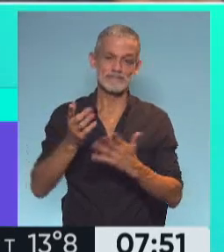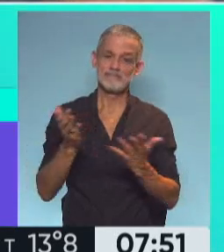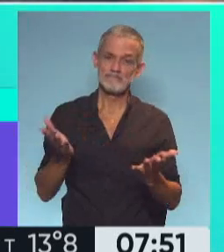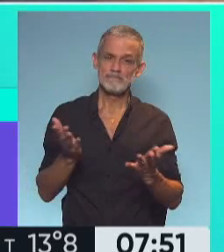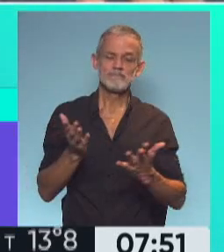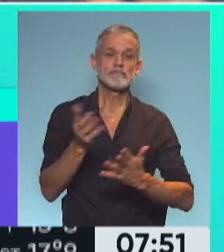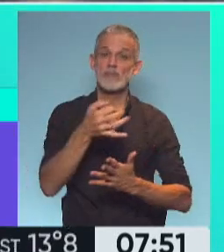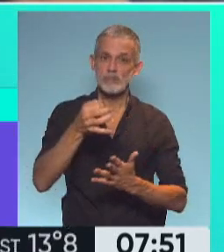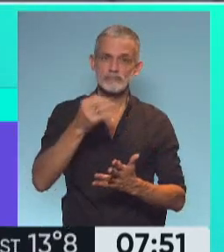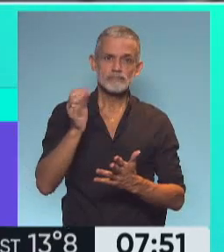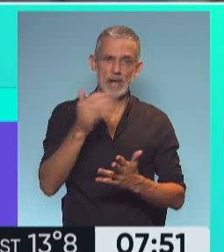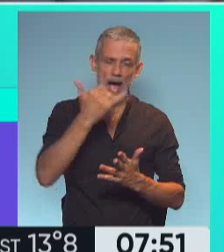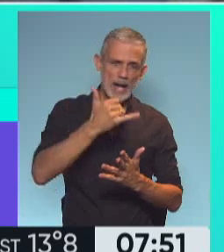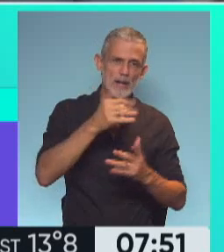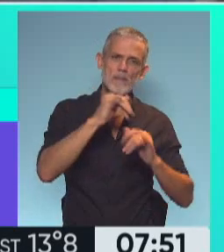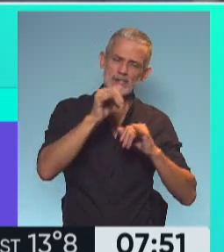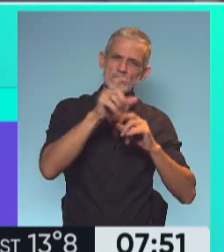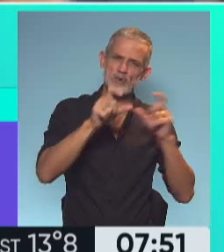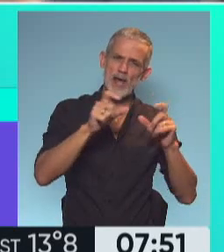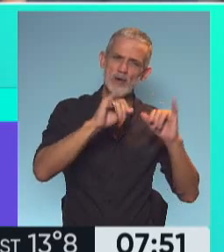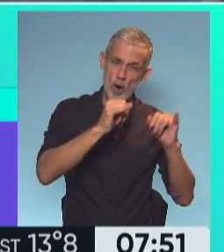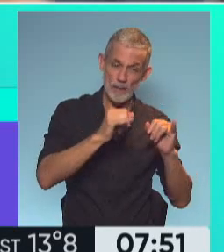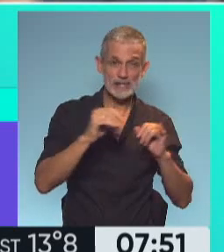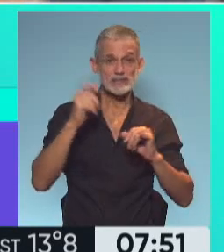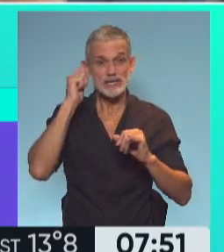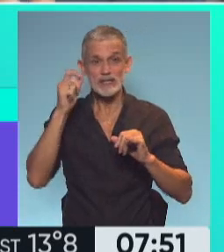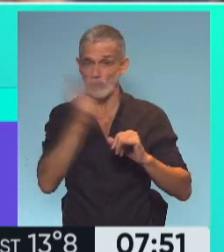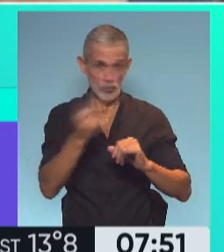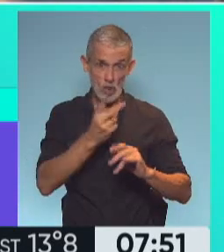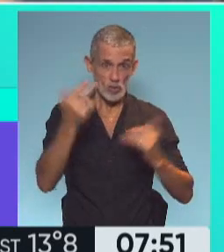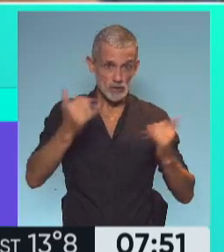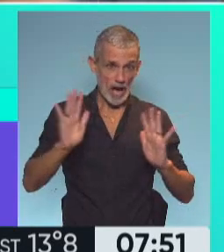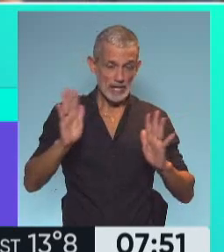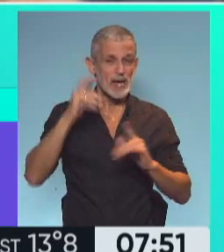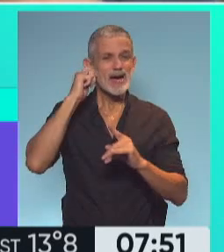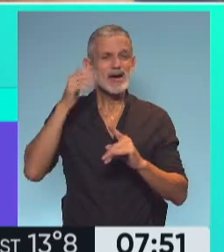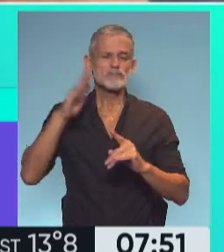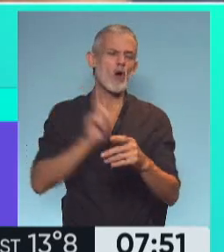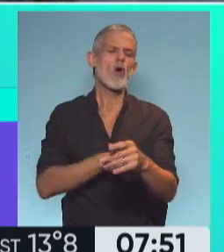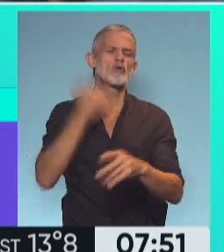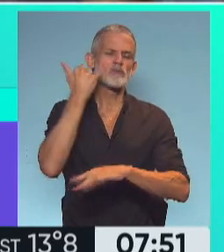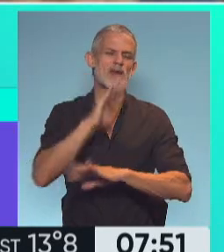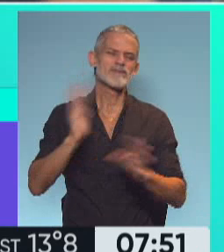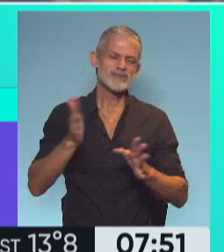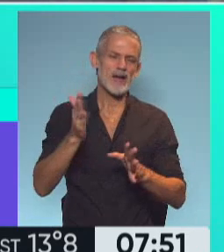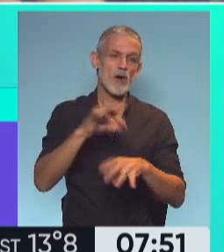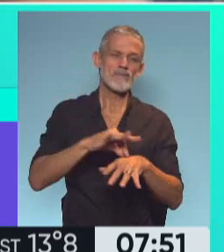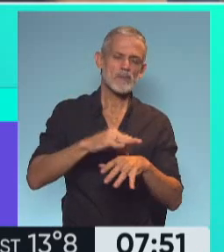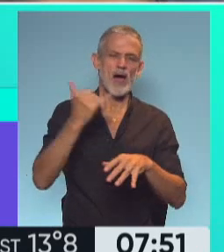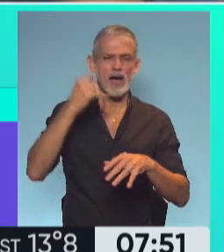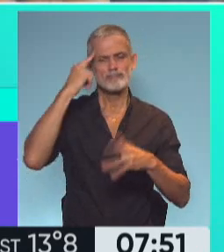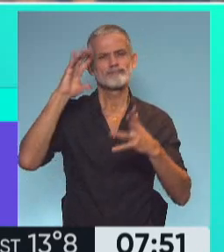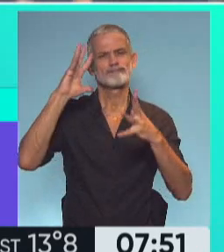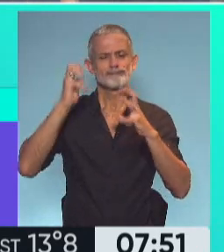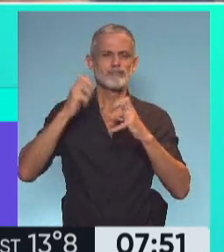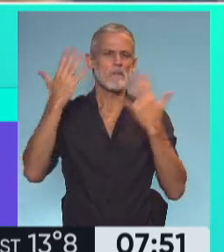en pacientes jóvenes y ocurre en pacientes añosos. Quizás los pacientes añosos están más acostumbrados o todos nosotros estamos